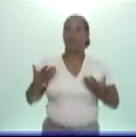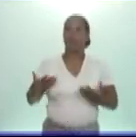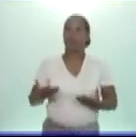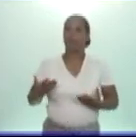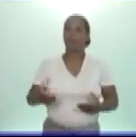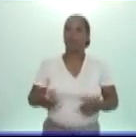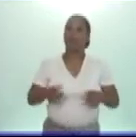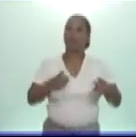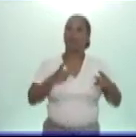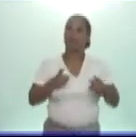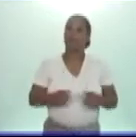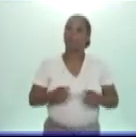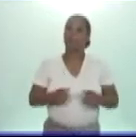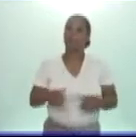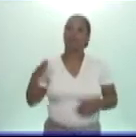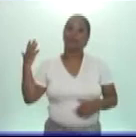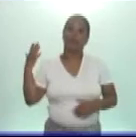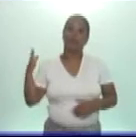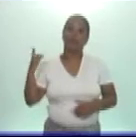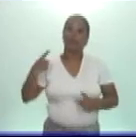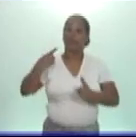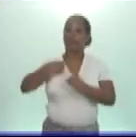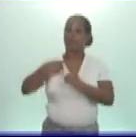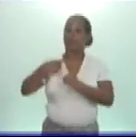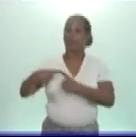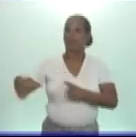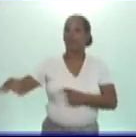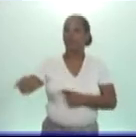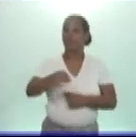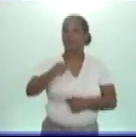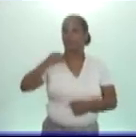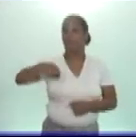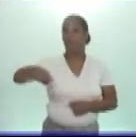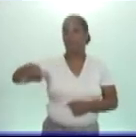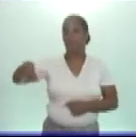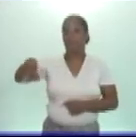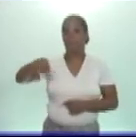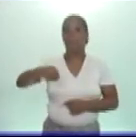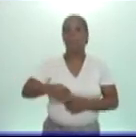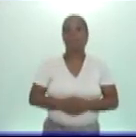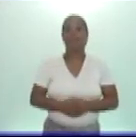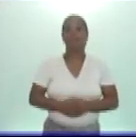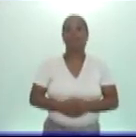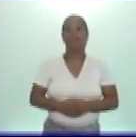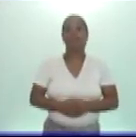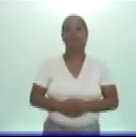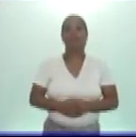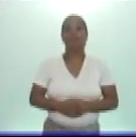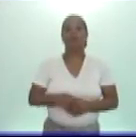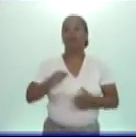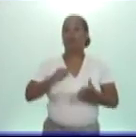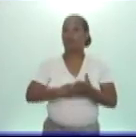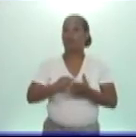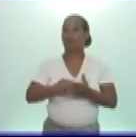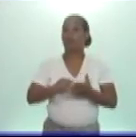derecha, sumando todas las con el valor de cada una de las pesas,